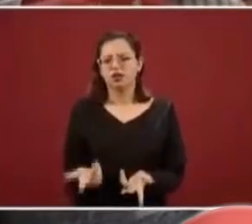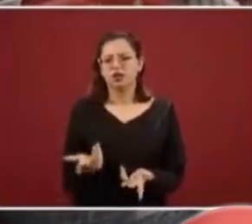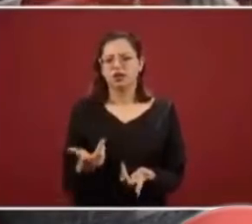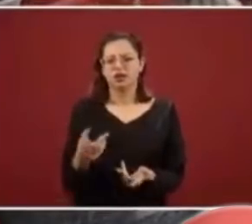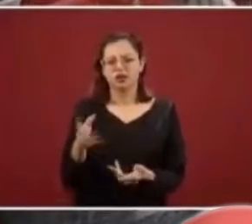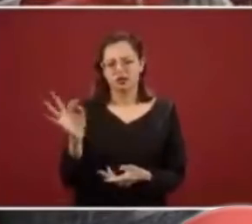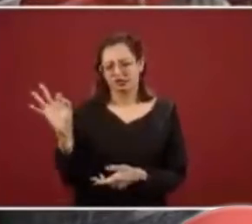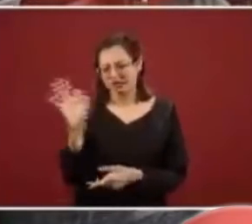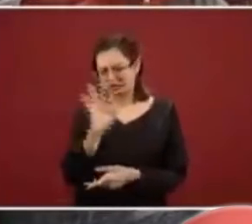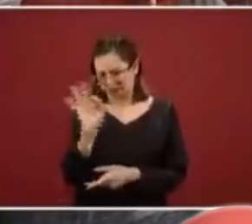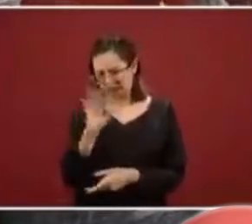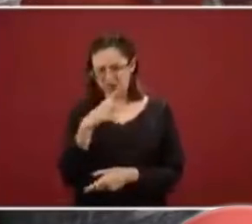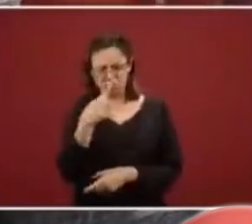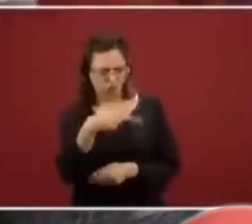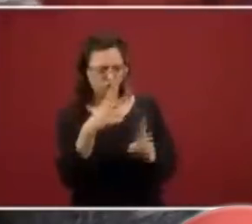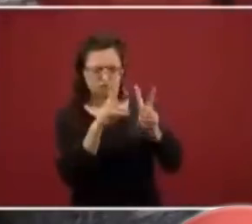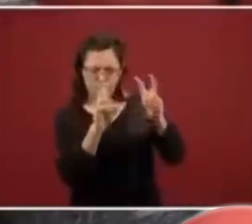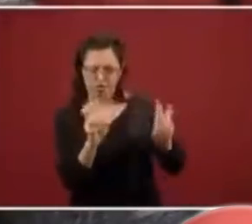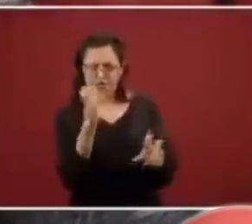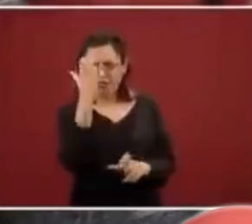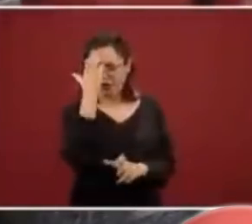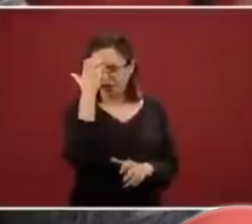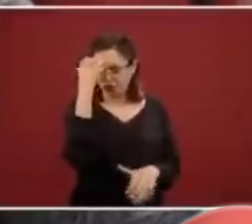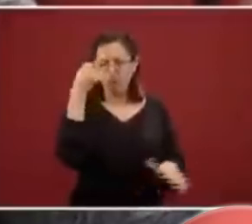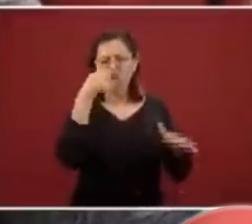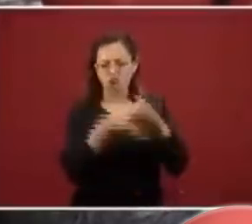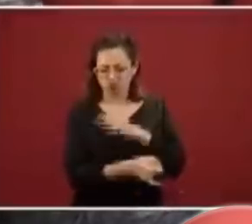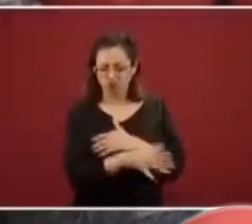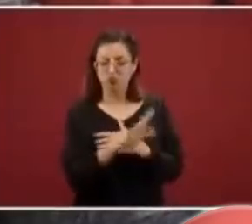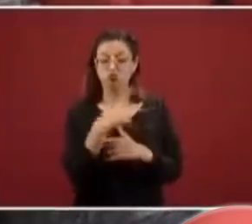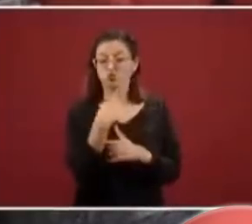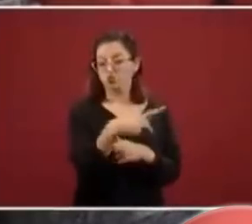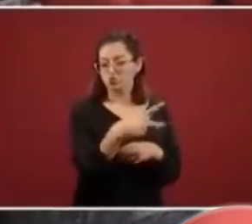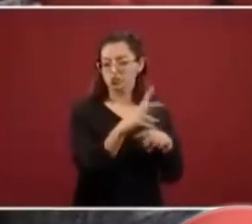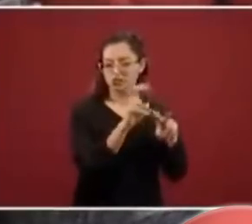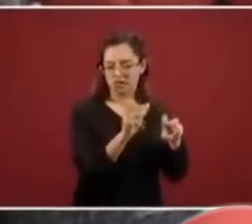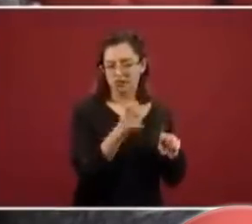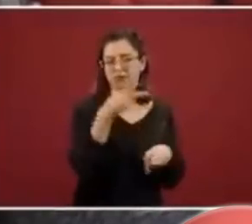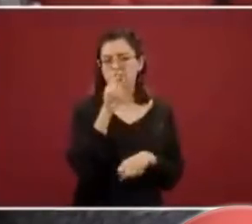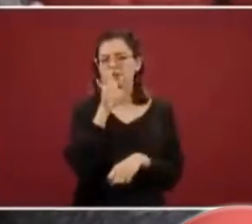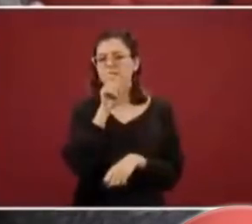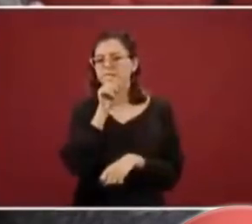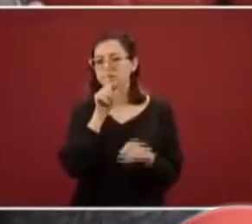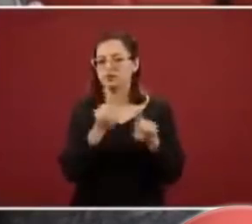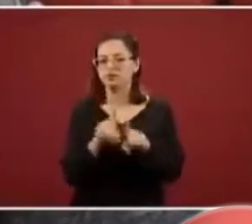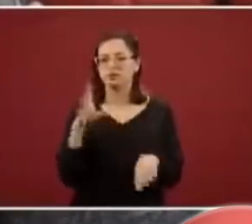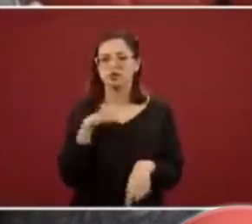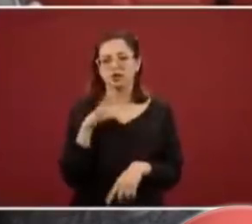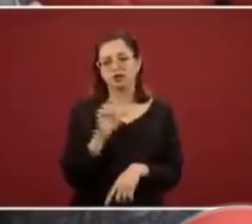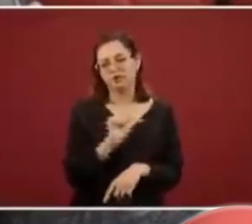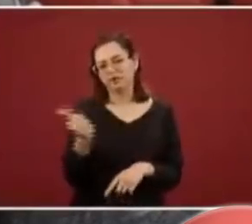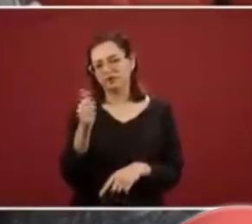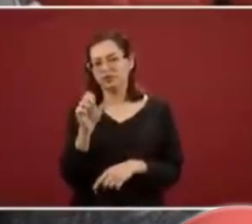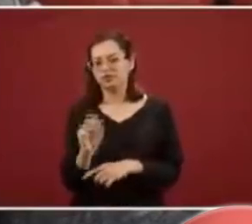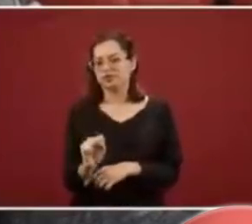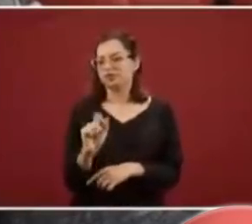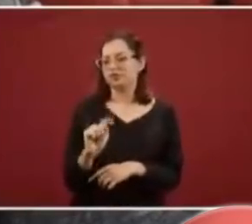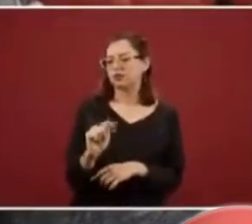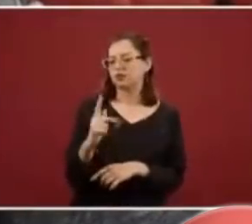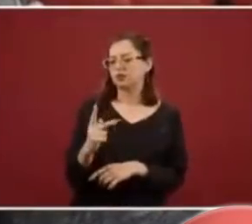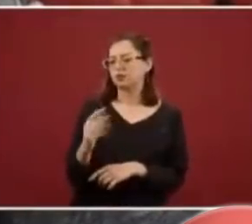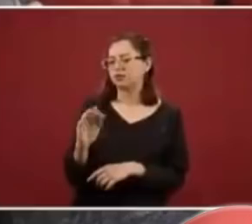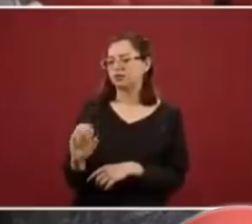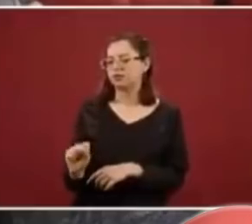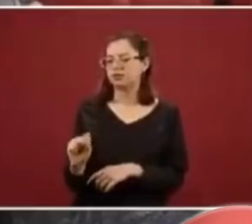sabe muchísimo de su materia, no tengo ninguna duda. Está también el tuit de la secretaria del Trabajo, donde dice